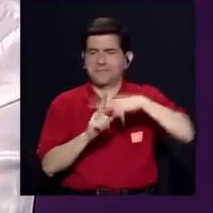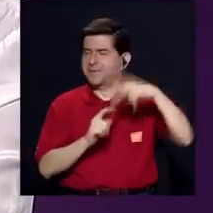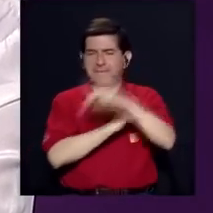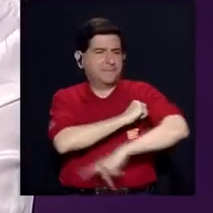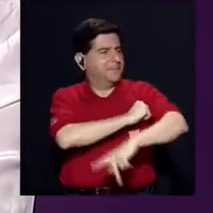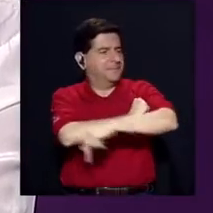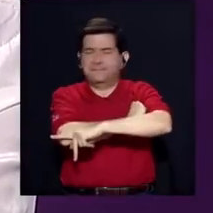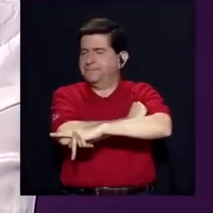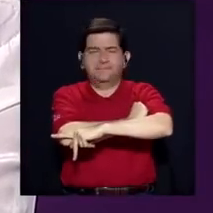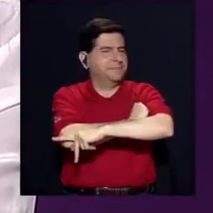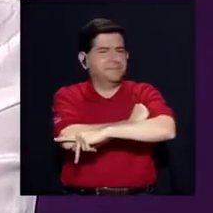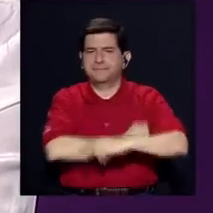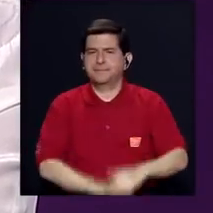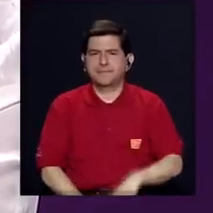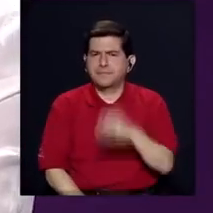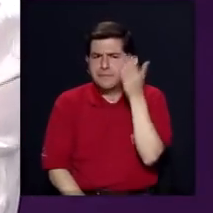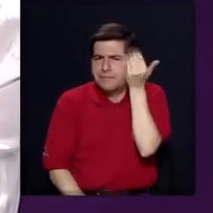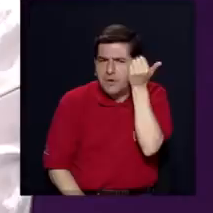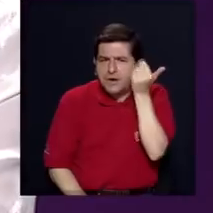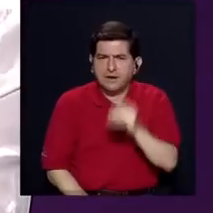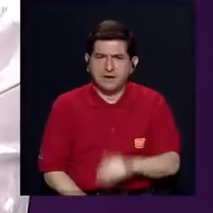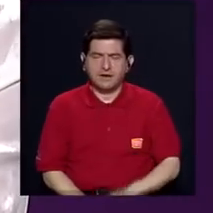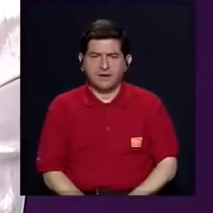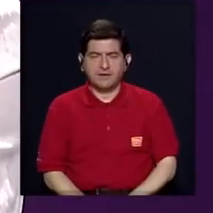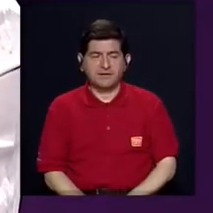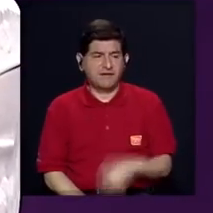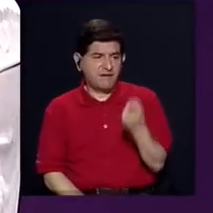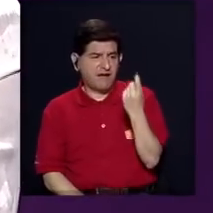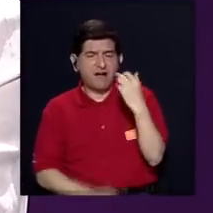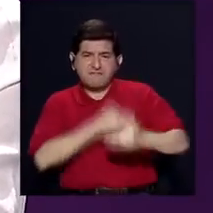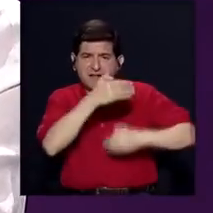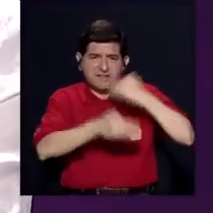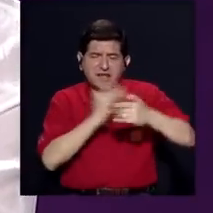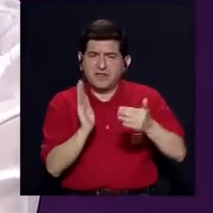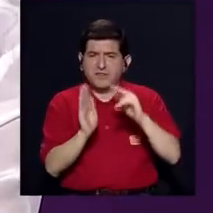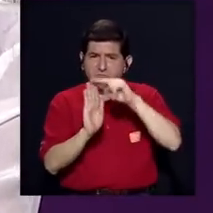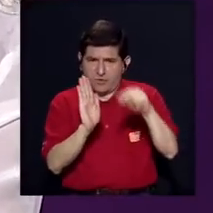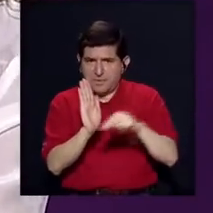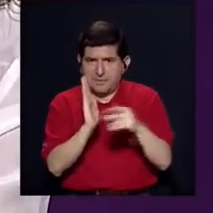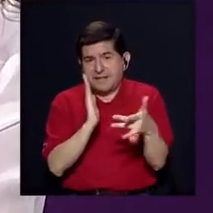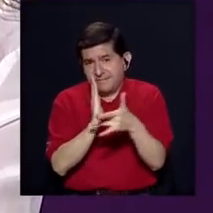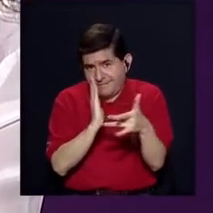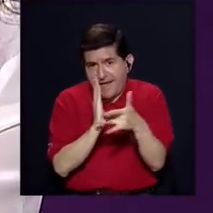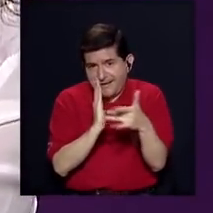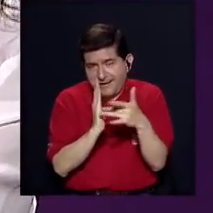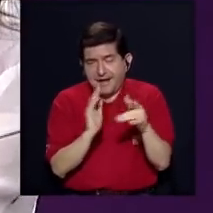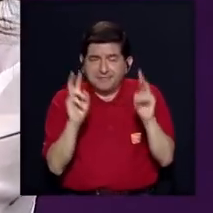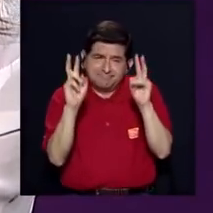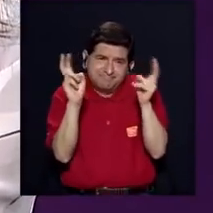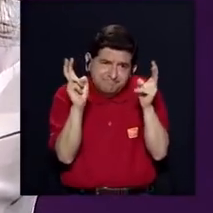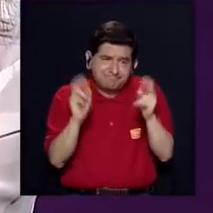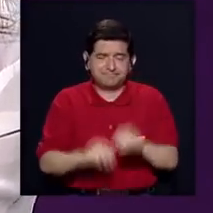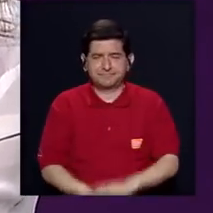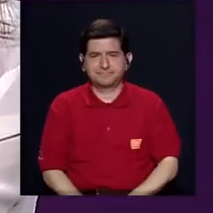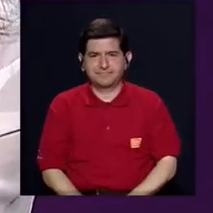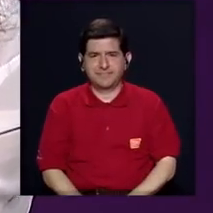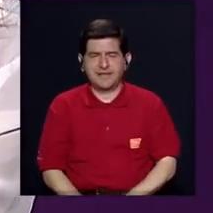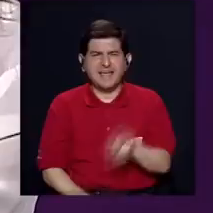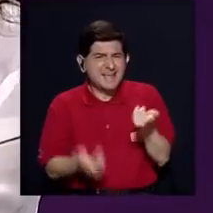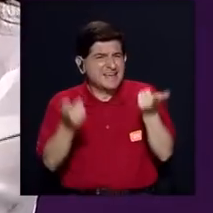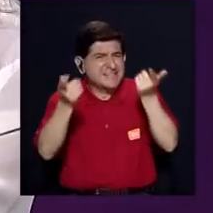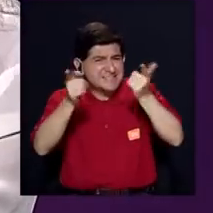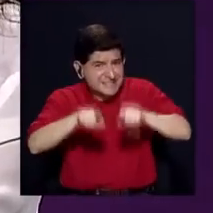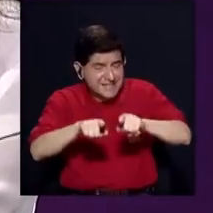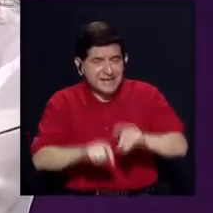país porque por falta de un protocolo se le podría decir de una norma norma maricel